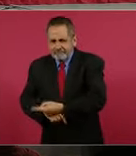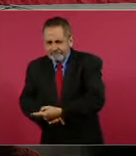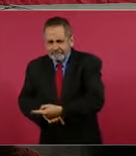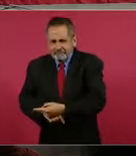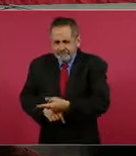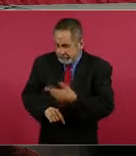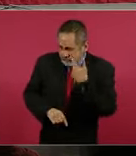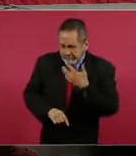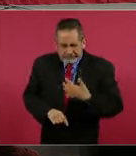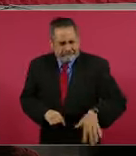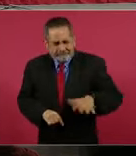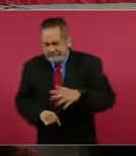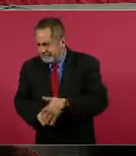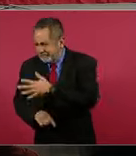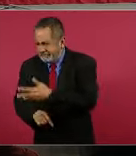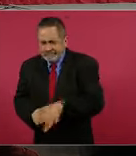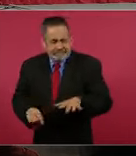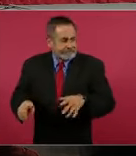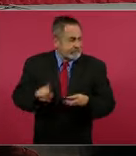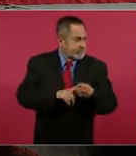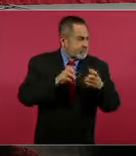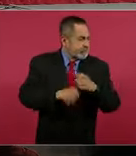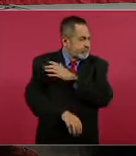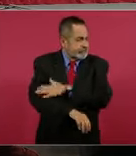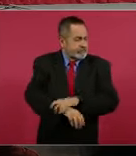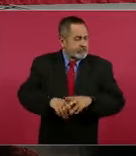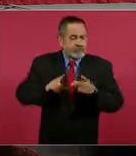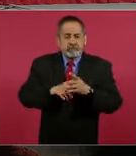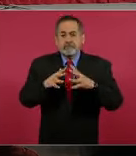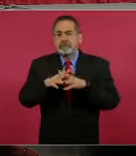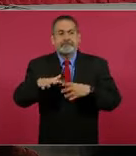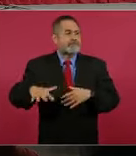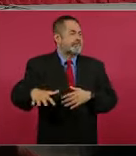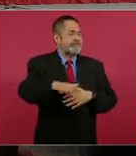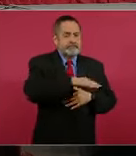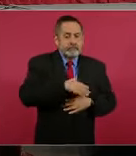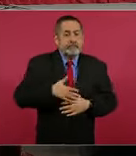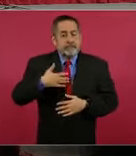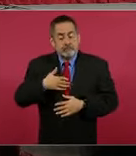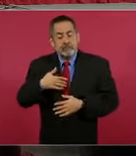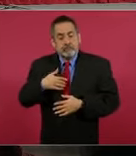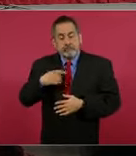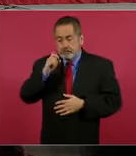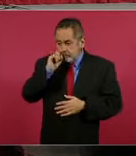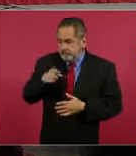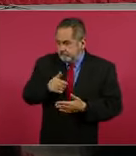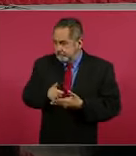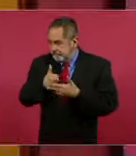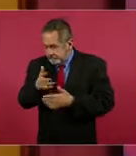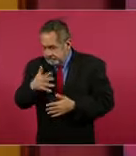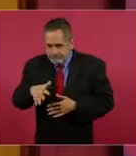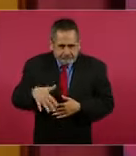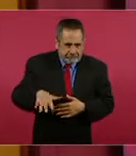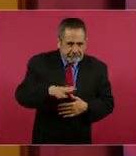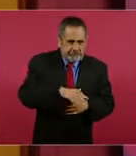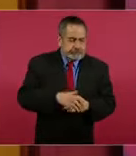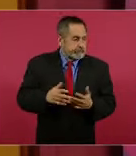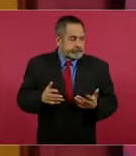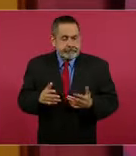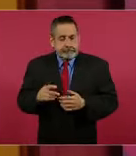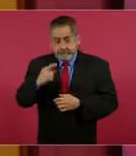Lo buscaron por todo el campo de batalla. Yo también los ayudaba, porque